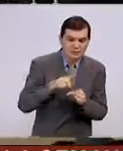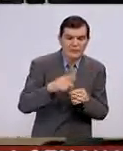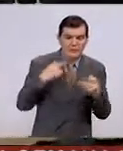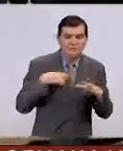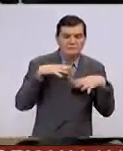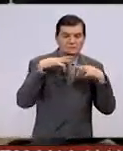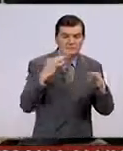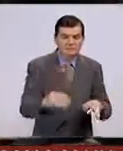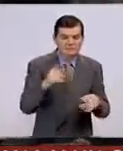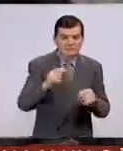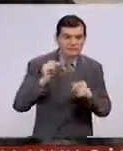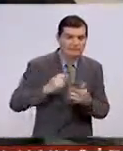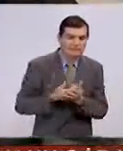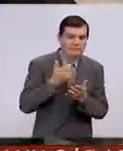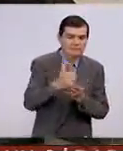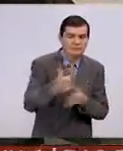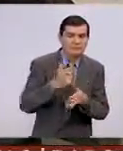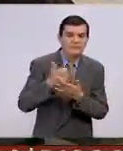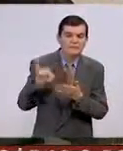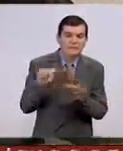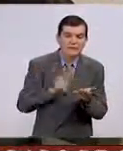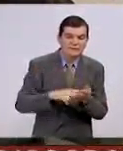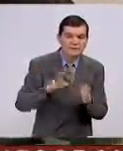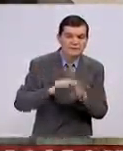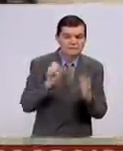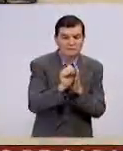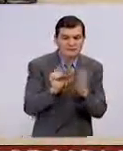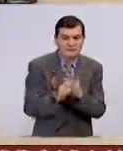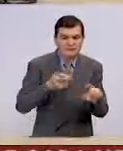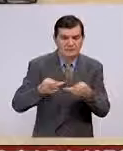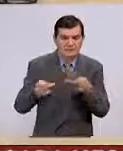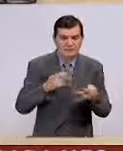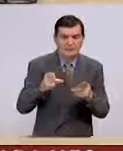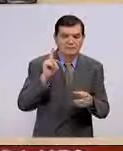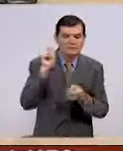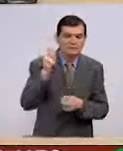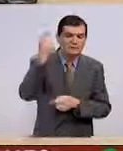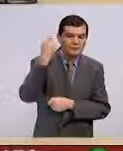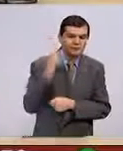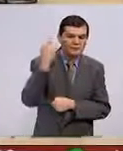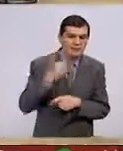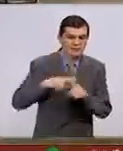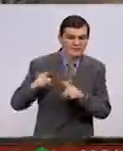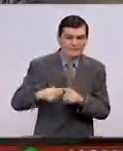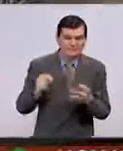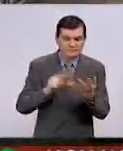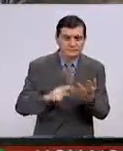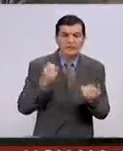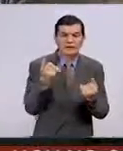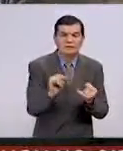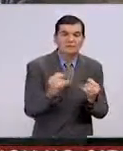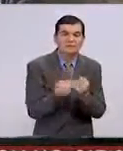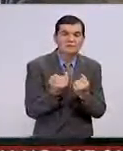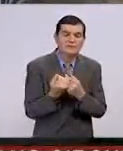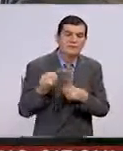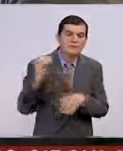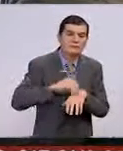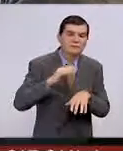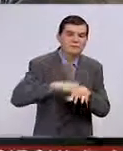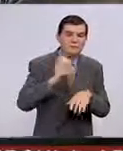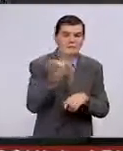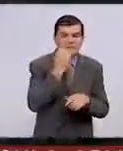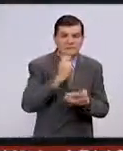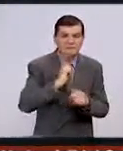autorizadas aportaciones adicionales a sistemas y planes de retiro o pensiones entre otras así como el estímulo por